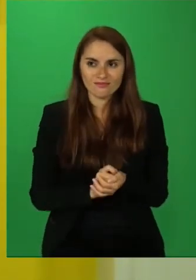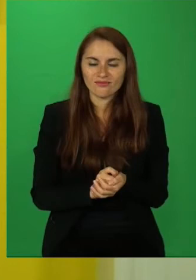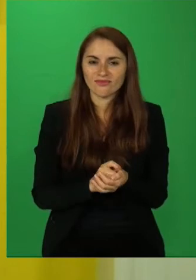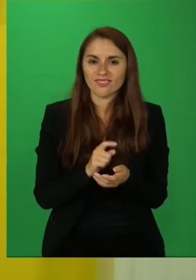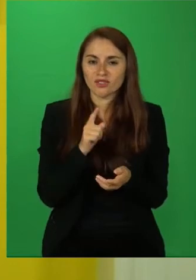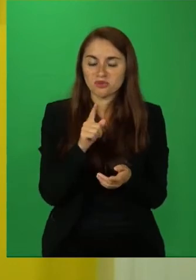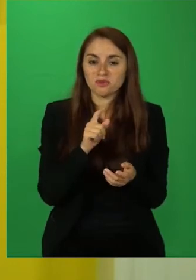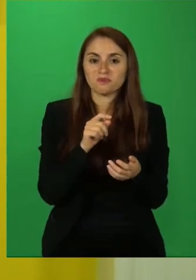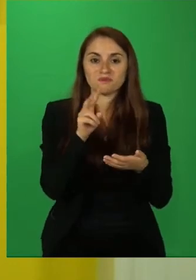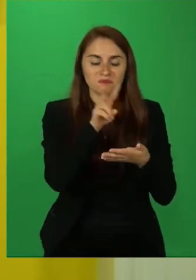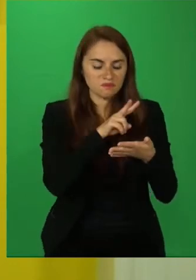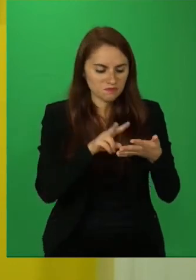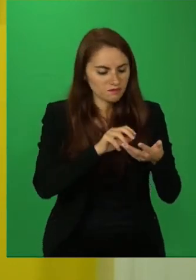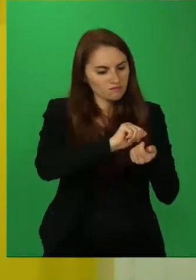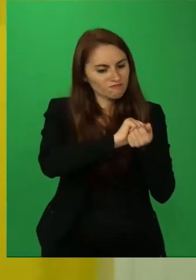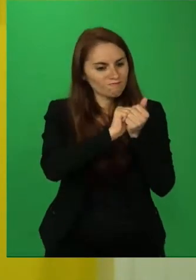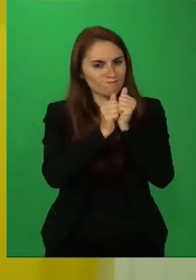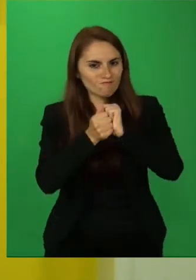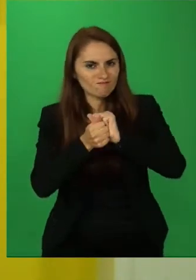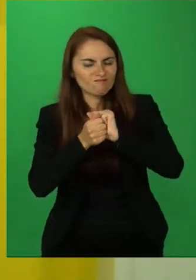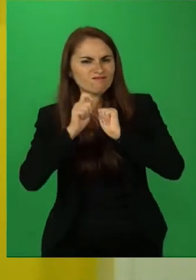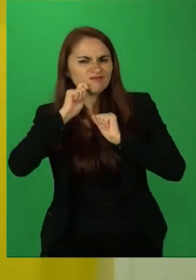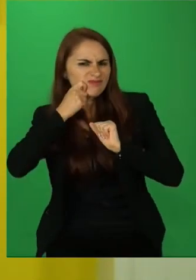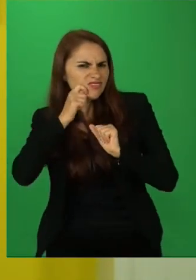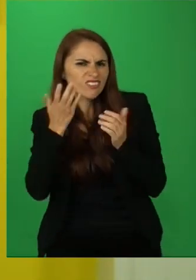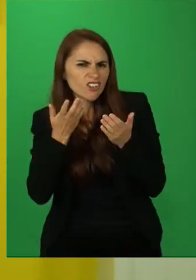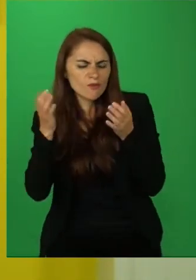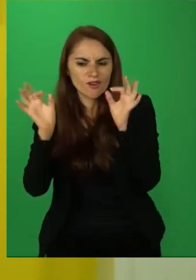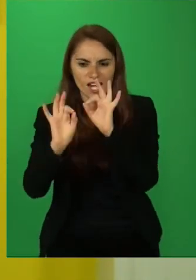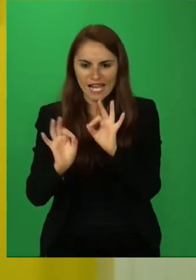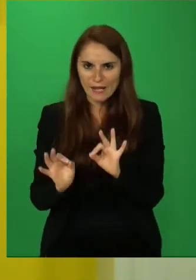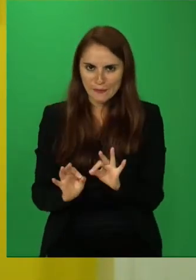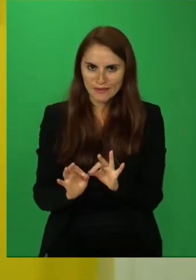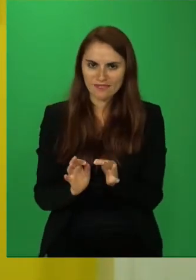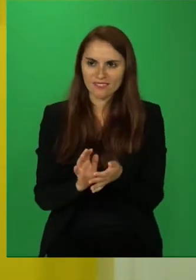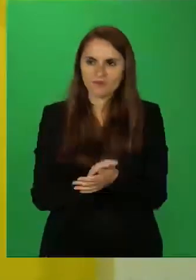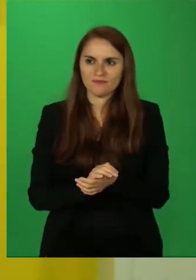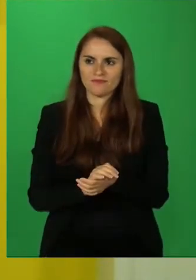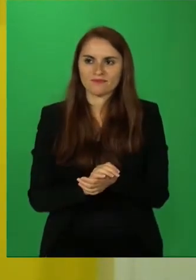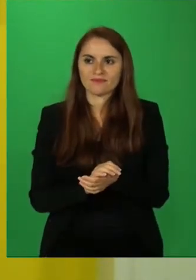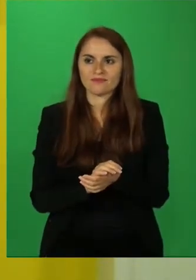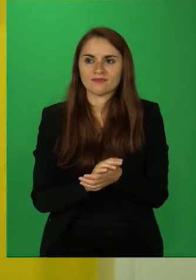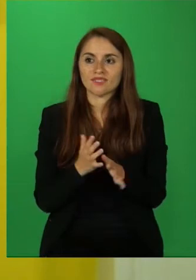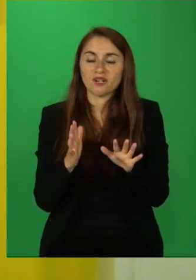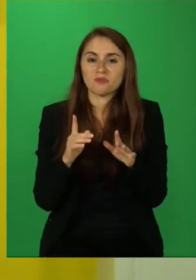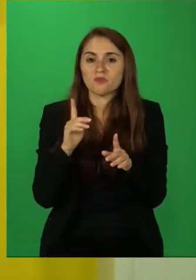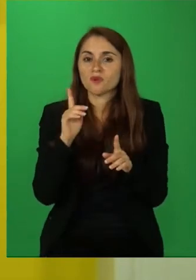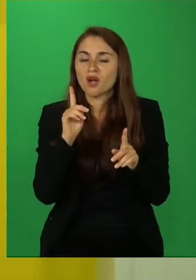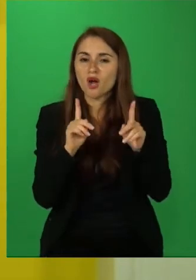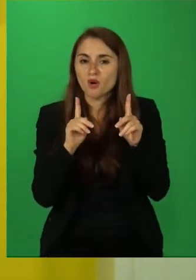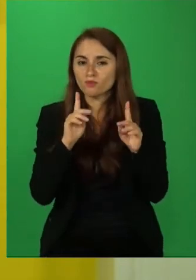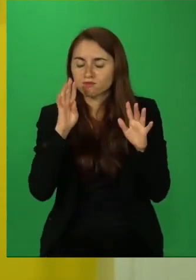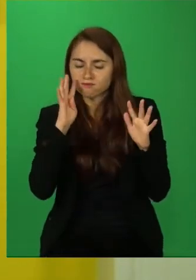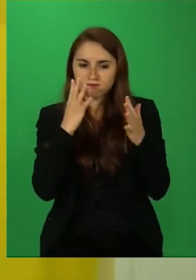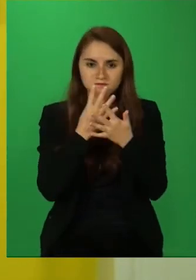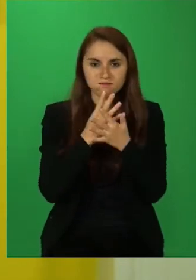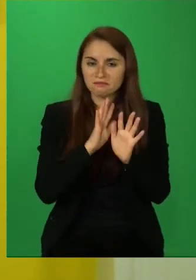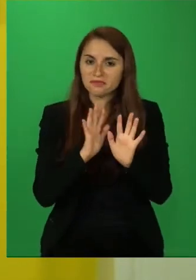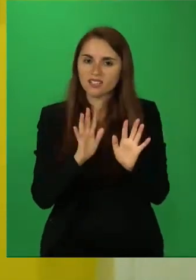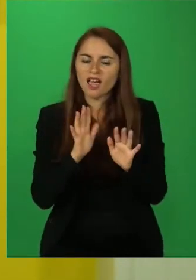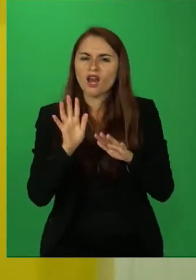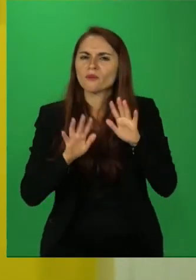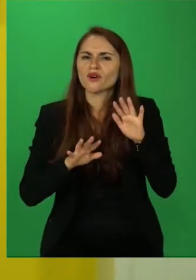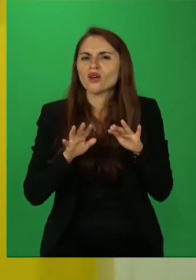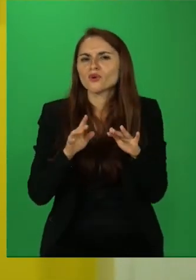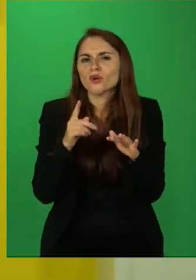Pudiste interpretar el punto de vista del emisor y quizá no te dejaste engañar como otra persona que pensó, oh,